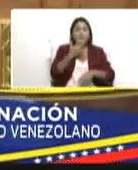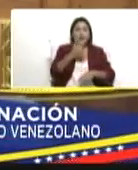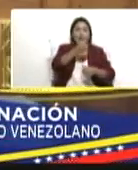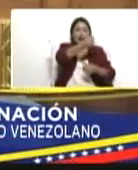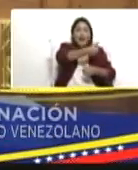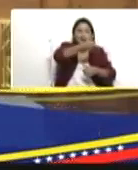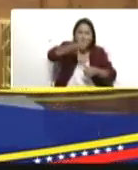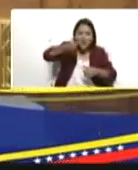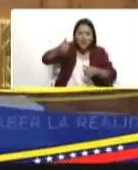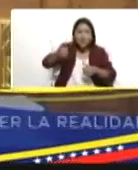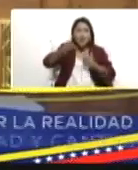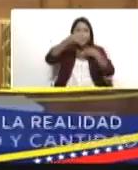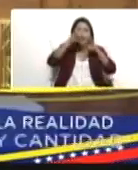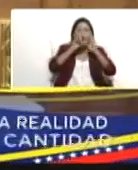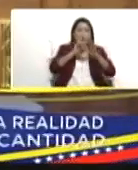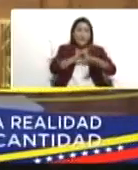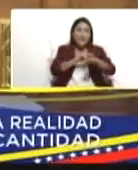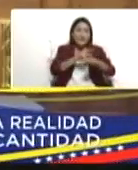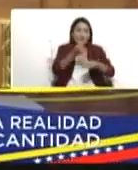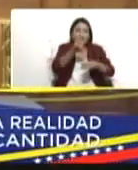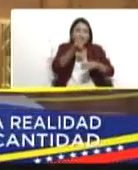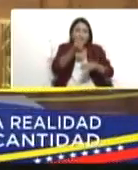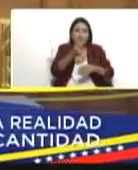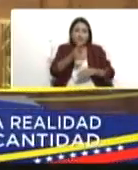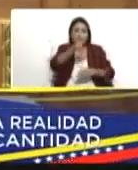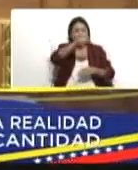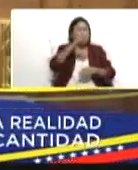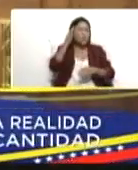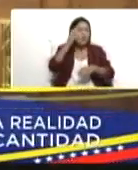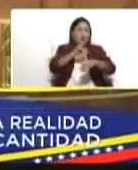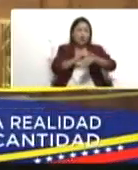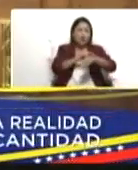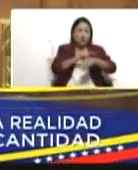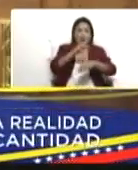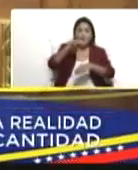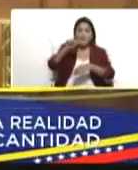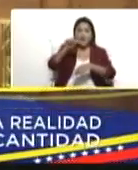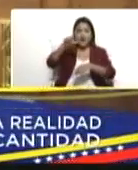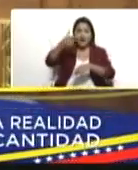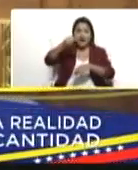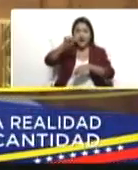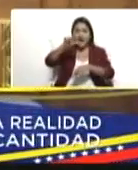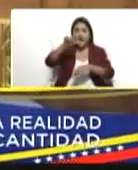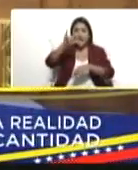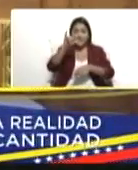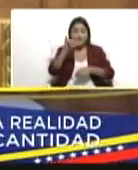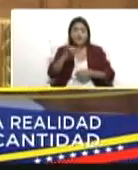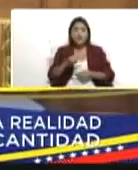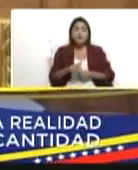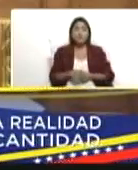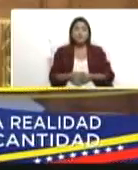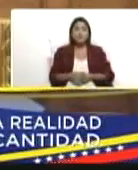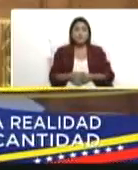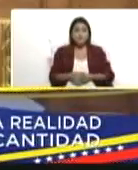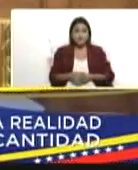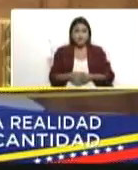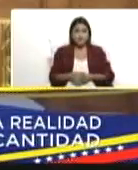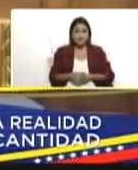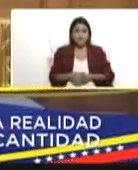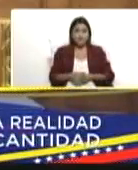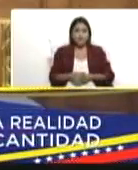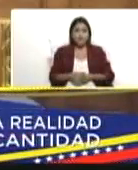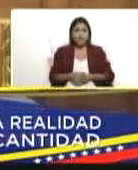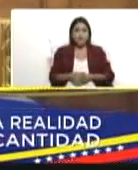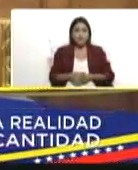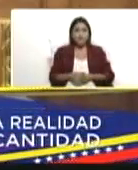consulta una cifra Magali doora Magali Gutiérrez si usted convirtiera estos datos con